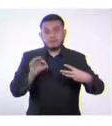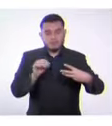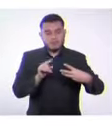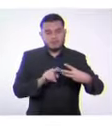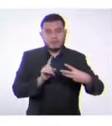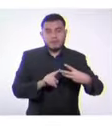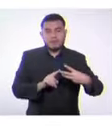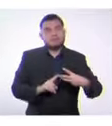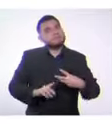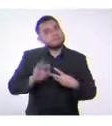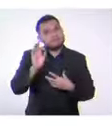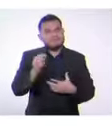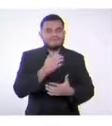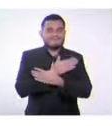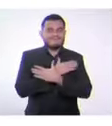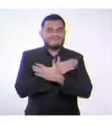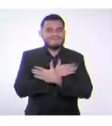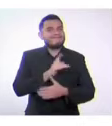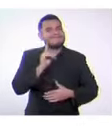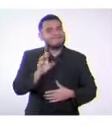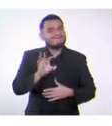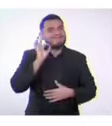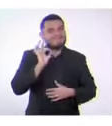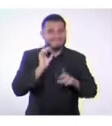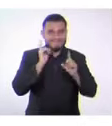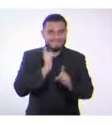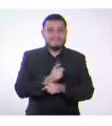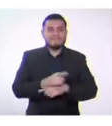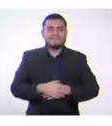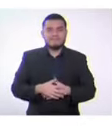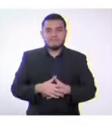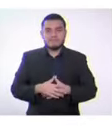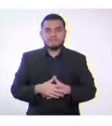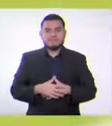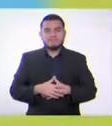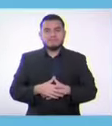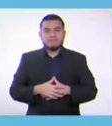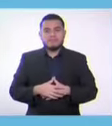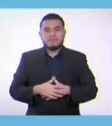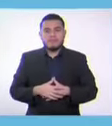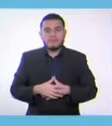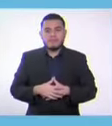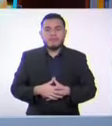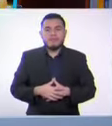fusión, felicidades, has elegido la respuesta correcta.